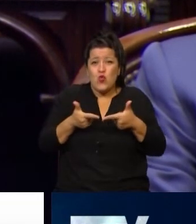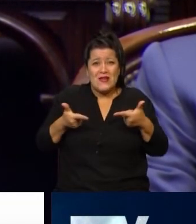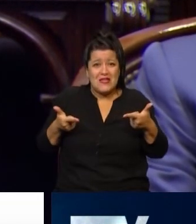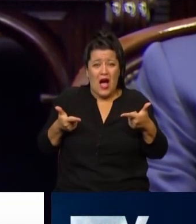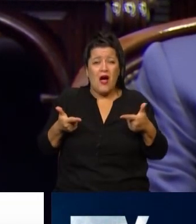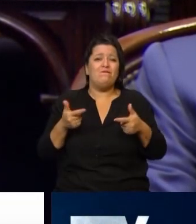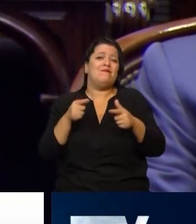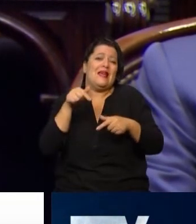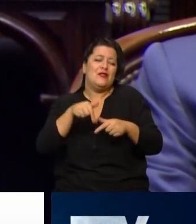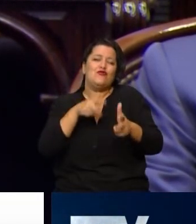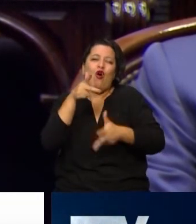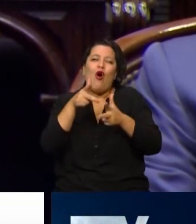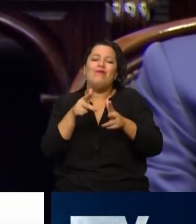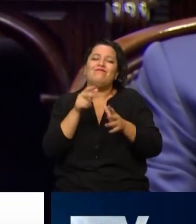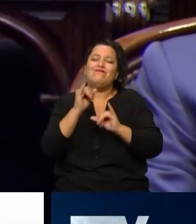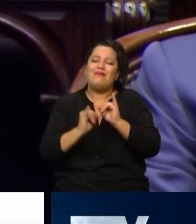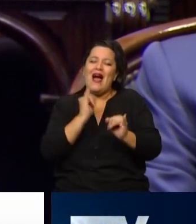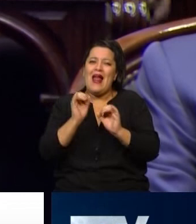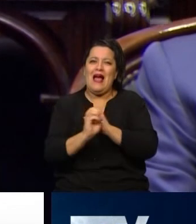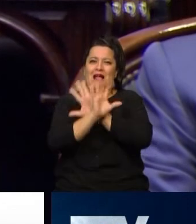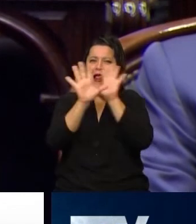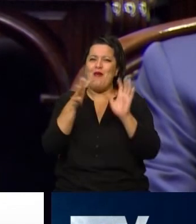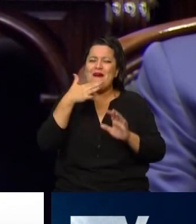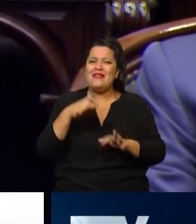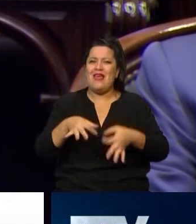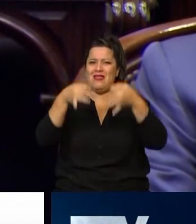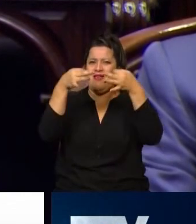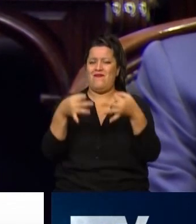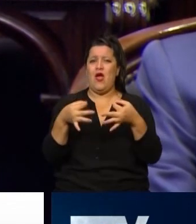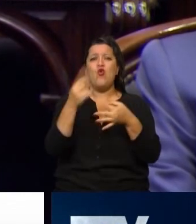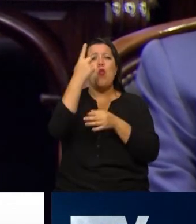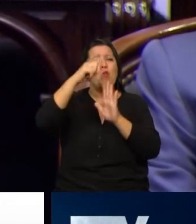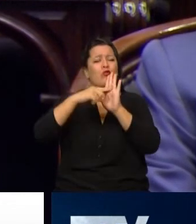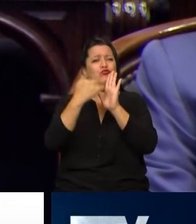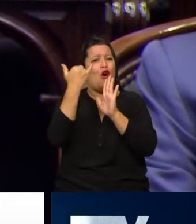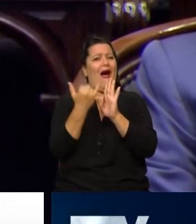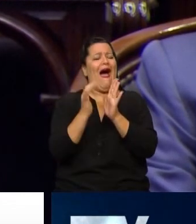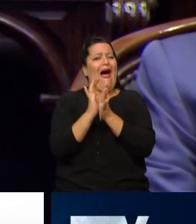y esto por favor que se entienda bien porque marca un punto de inflexión,